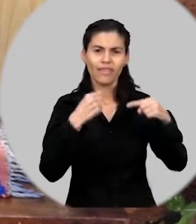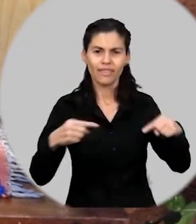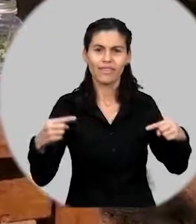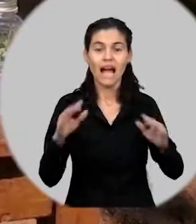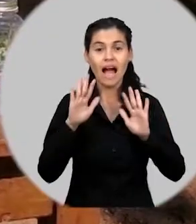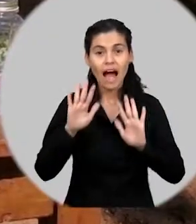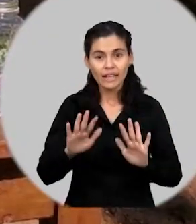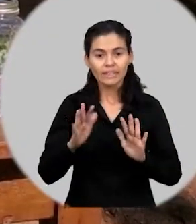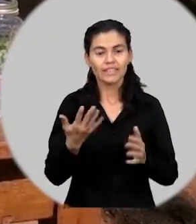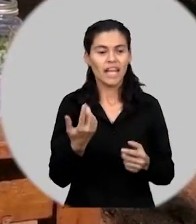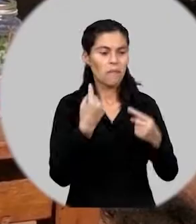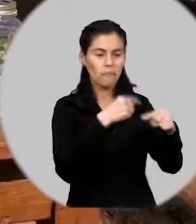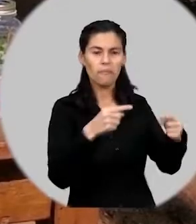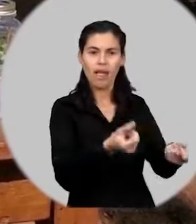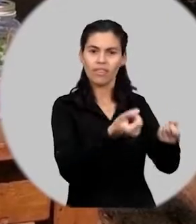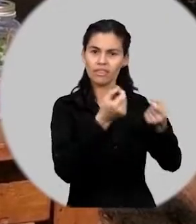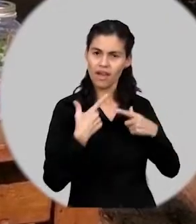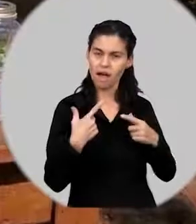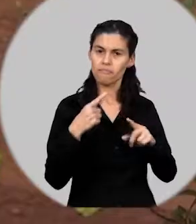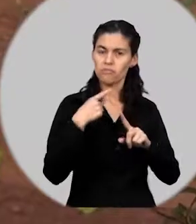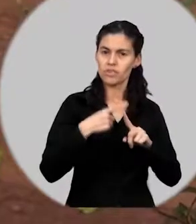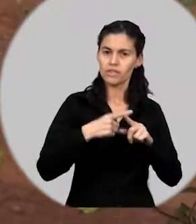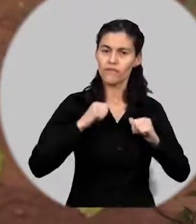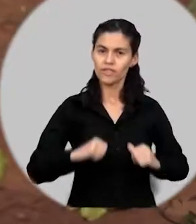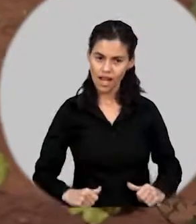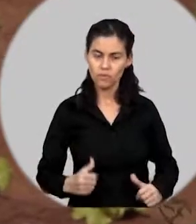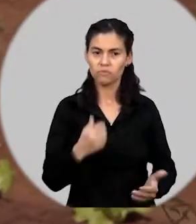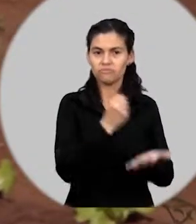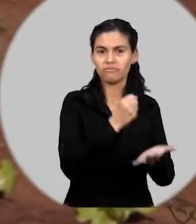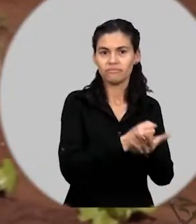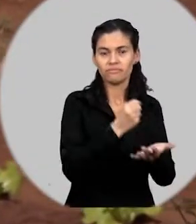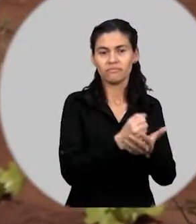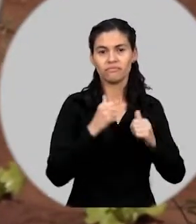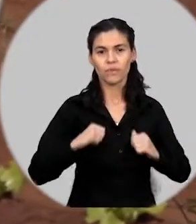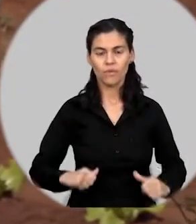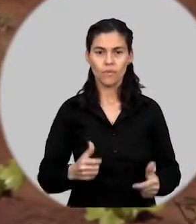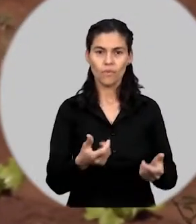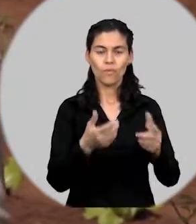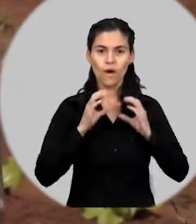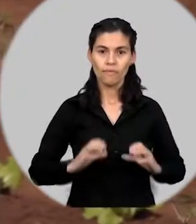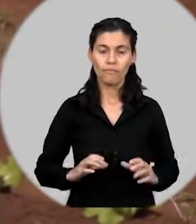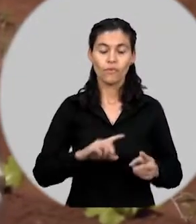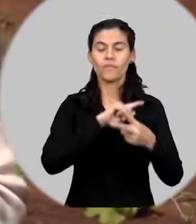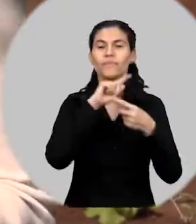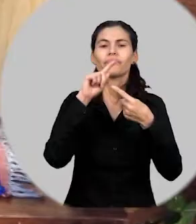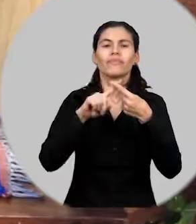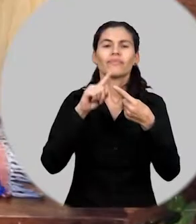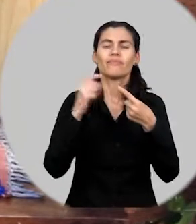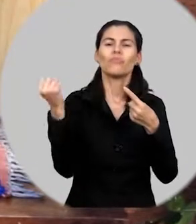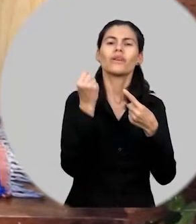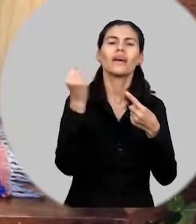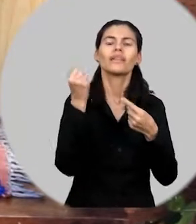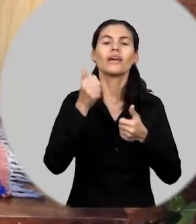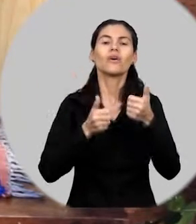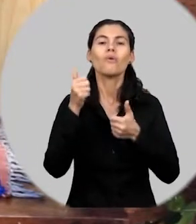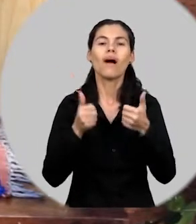que tenemos de consumir y aprovechar los beneficios de estas variedades medicinales que tenemos aquí. Primero, lo